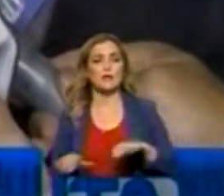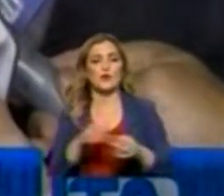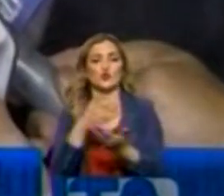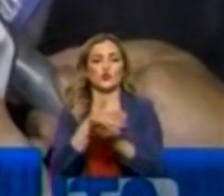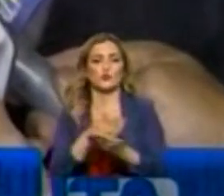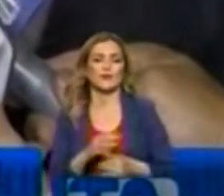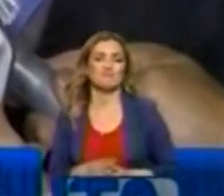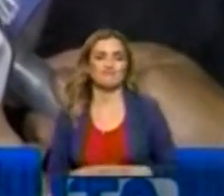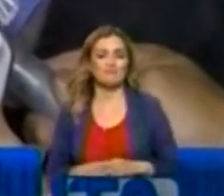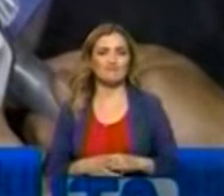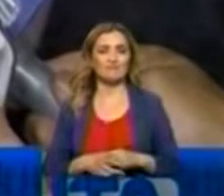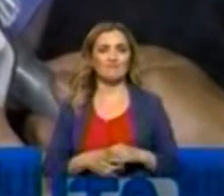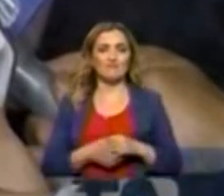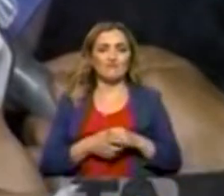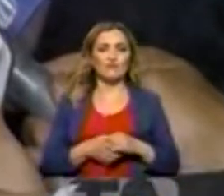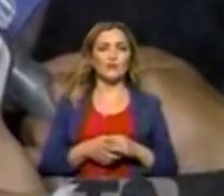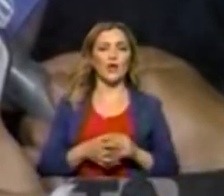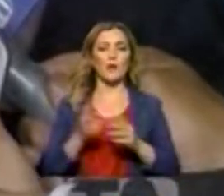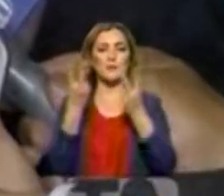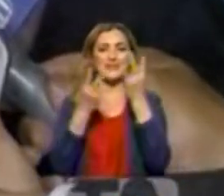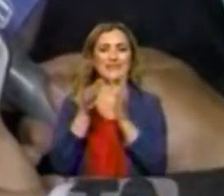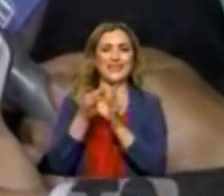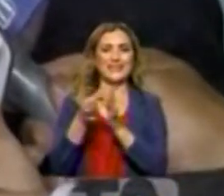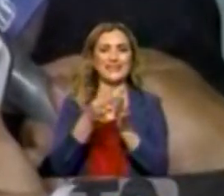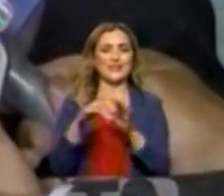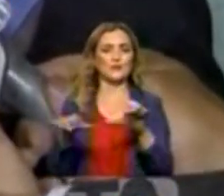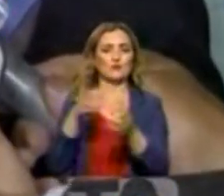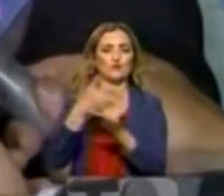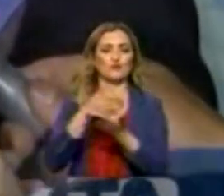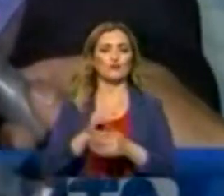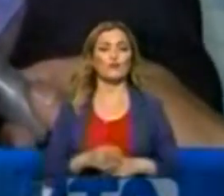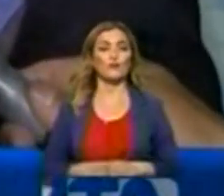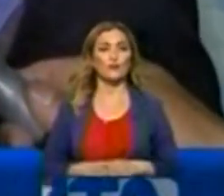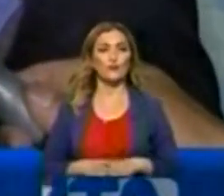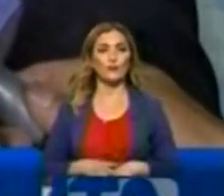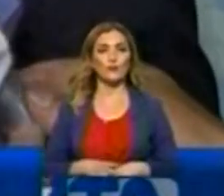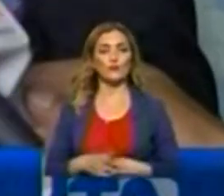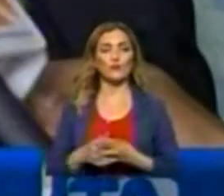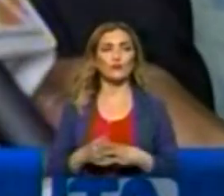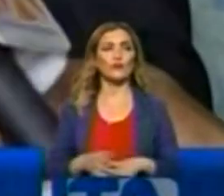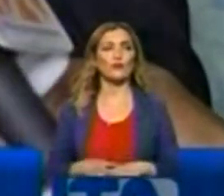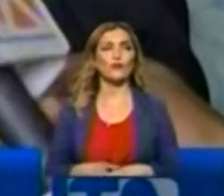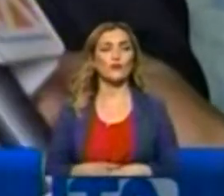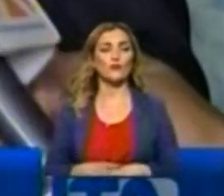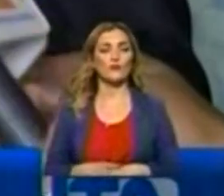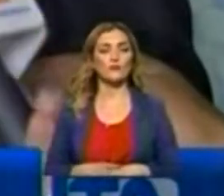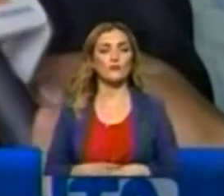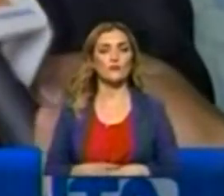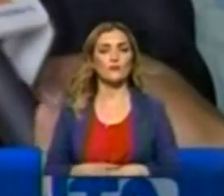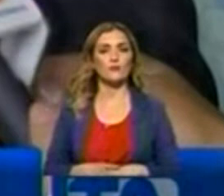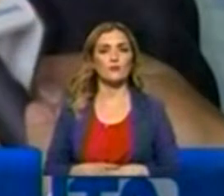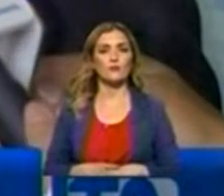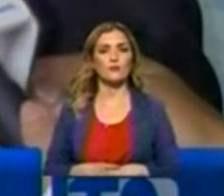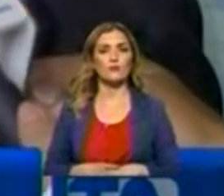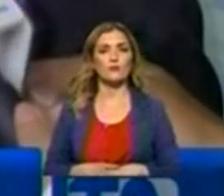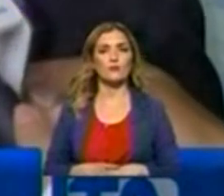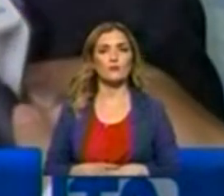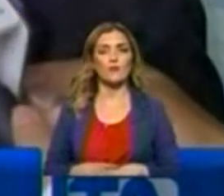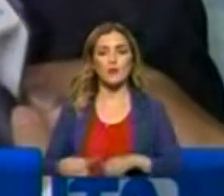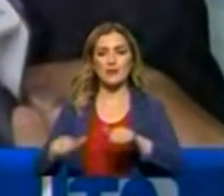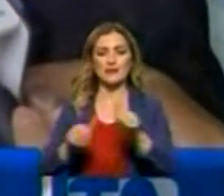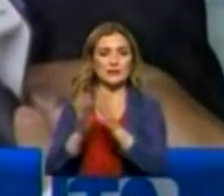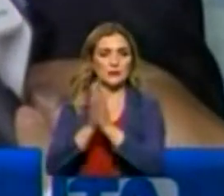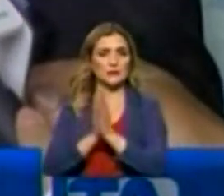actividades, las visitas guiadas en la Asamblea, algunas actividades internas. Se ha también pedido administrativamente